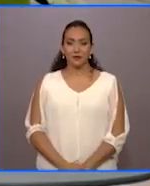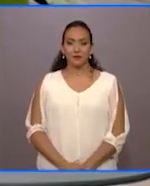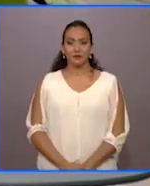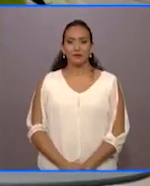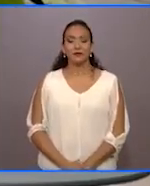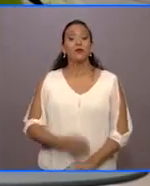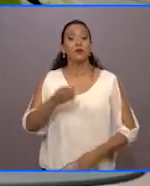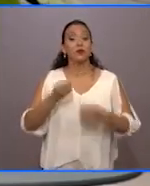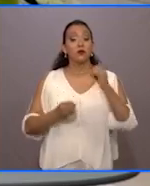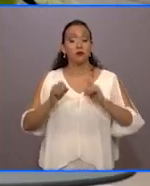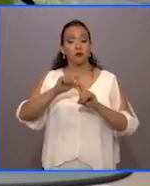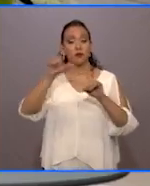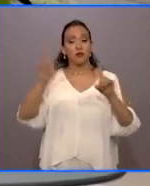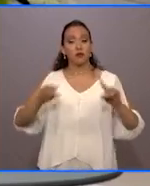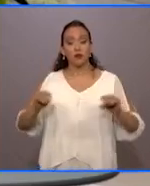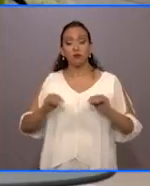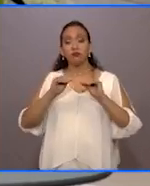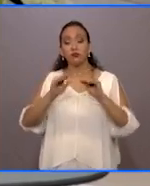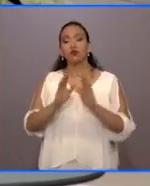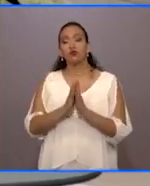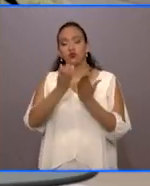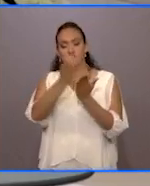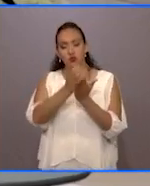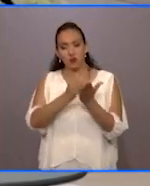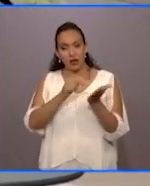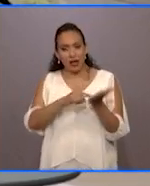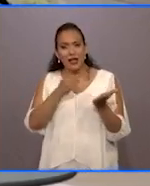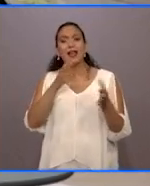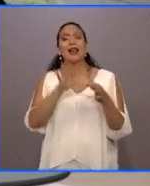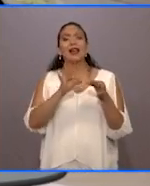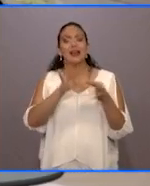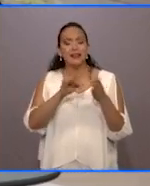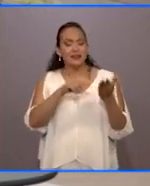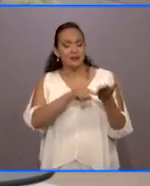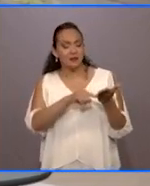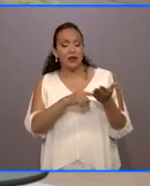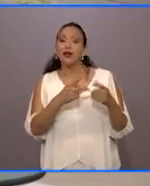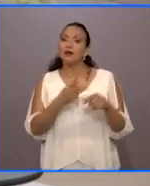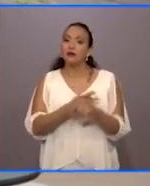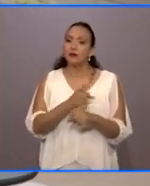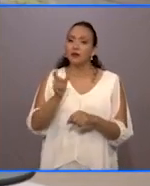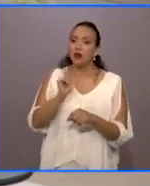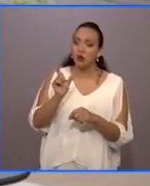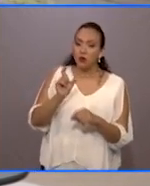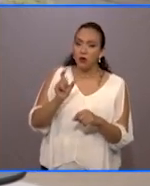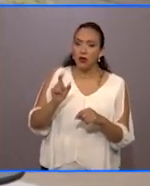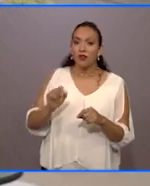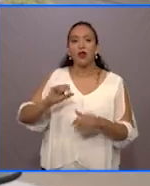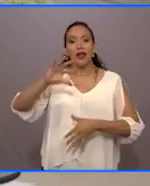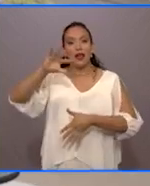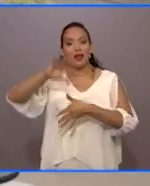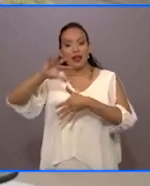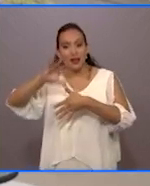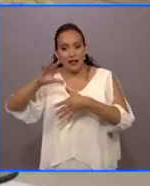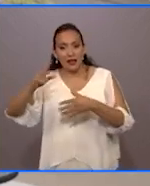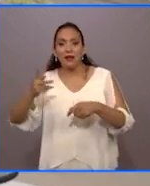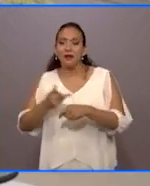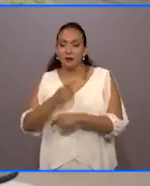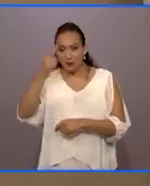La Suprema Corte dictó un cuadernillo que analiza la manera en que se regula la gestación subrogada en naciones de América Latina.